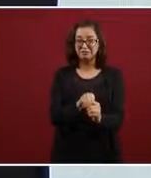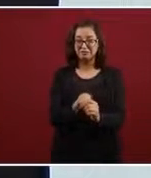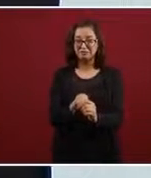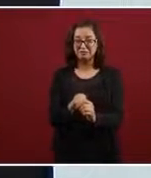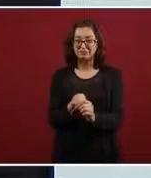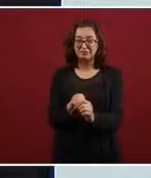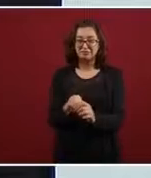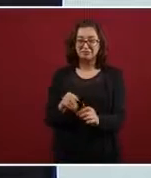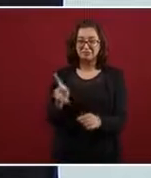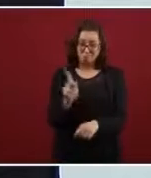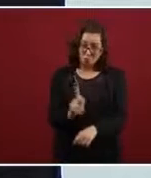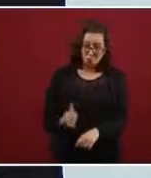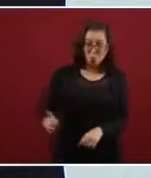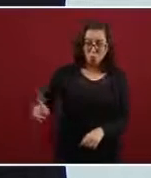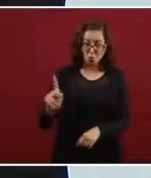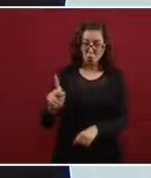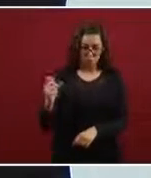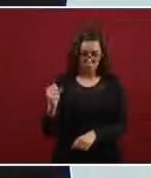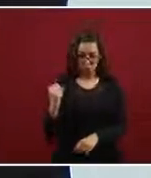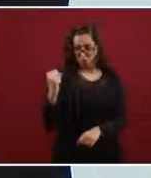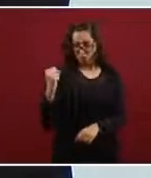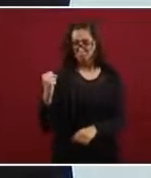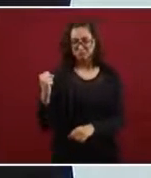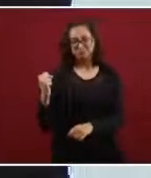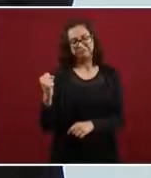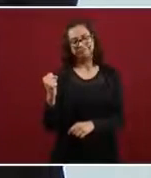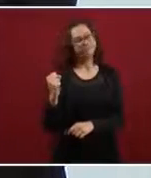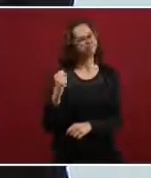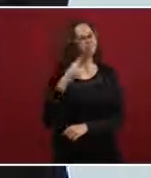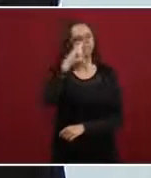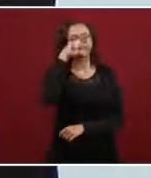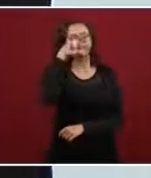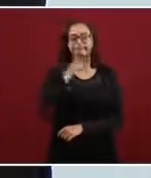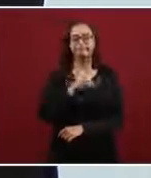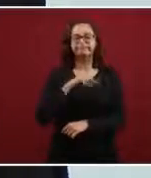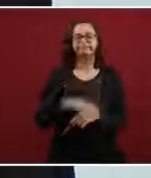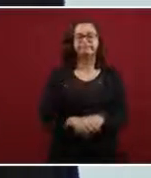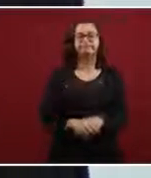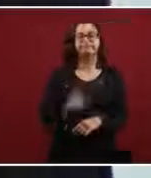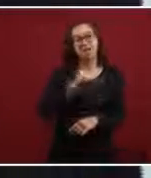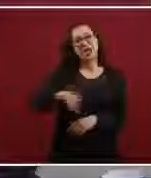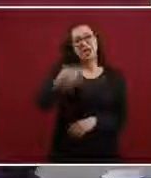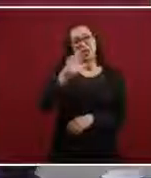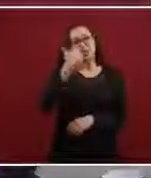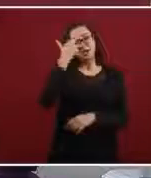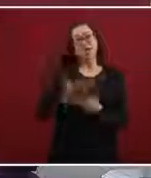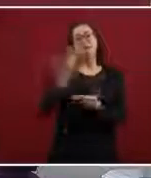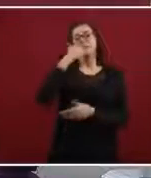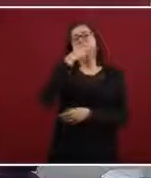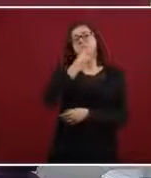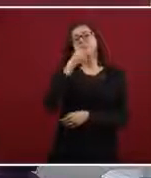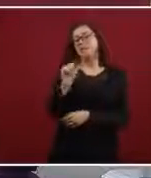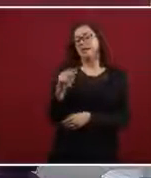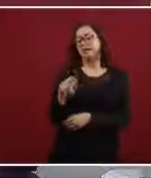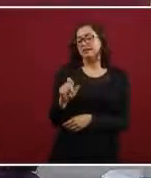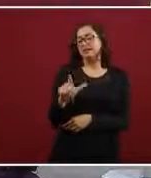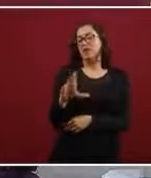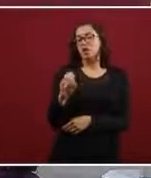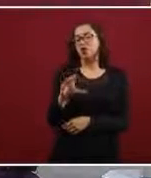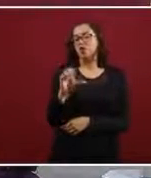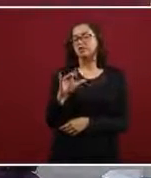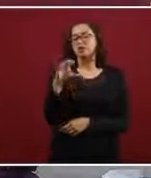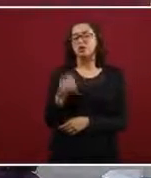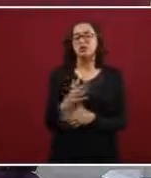en lo democrático. Acuérdense lo que decía don Daniel Cosío Villegas, ya